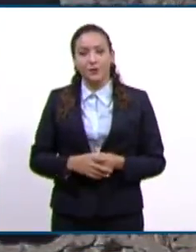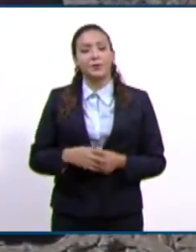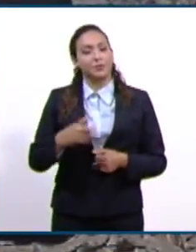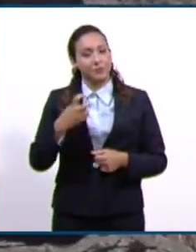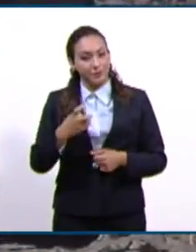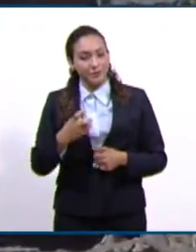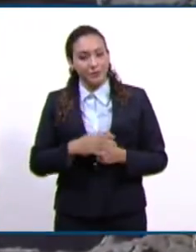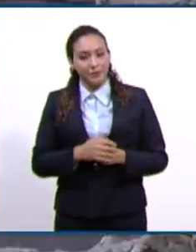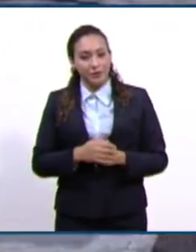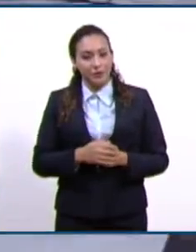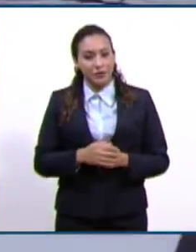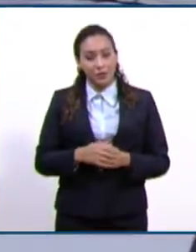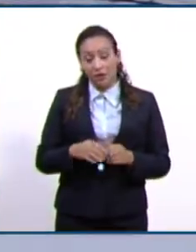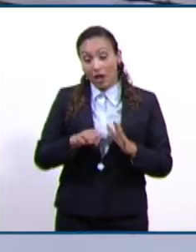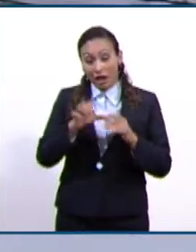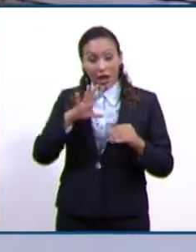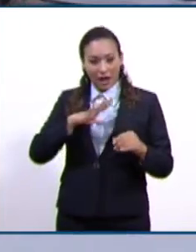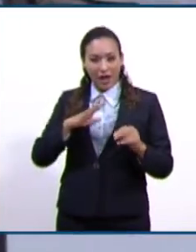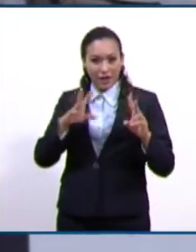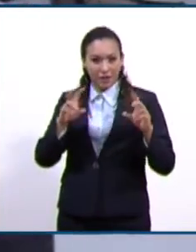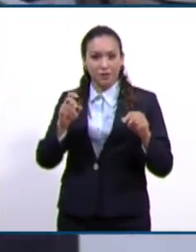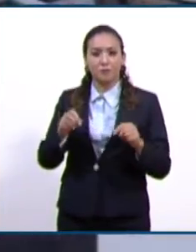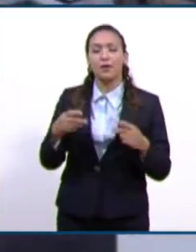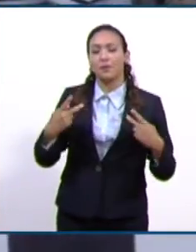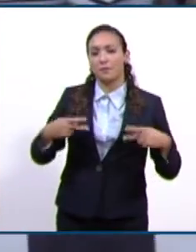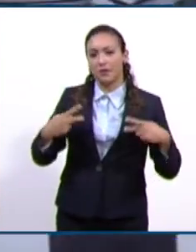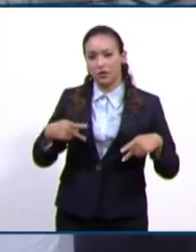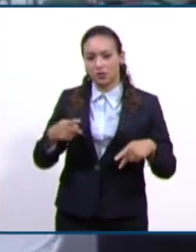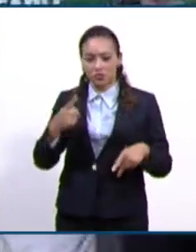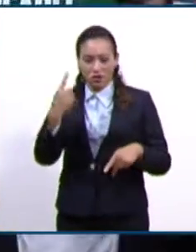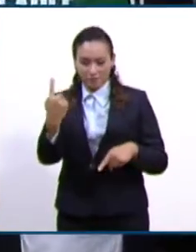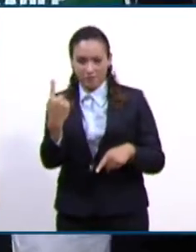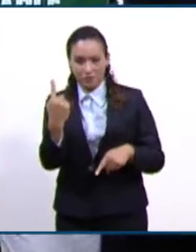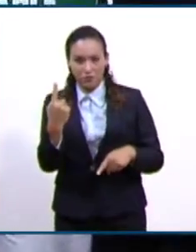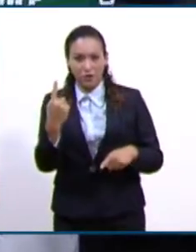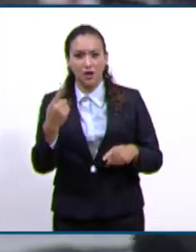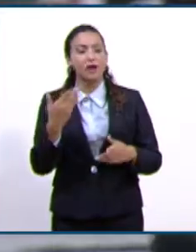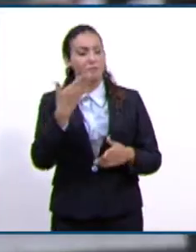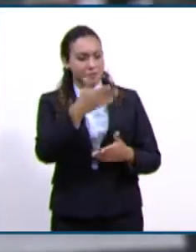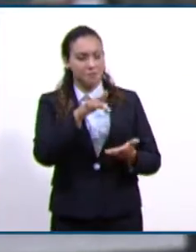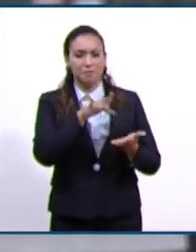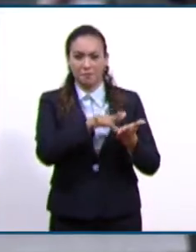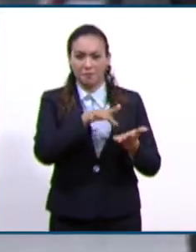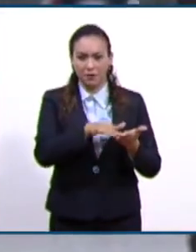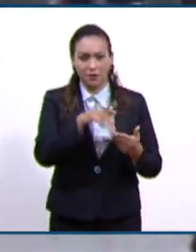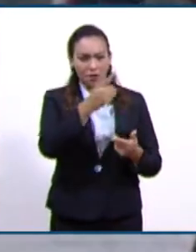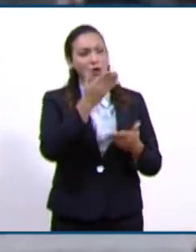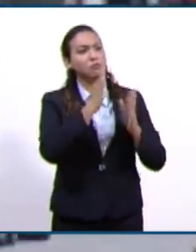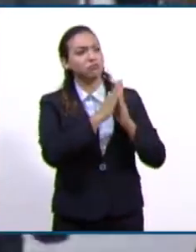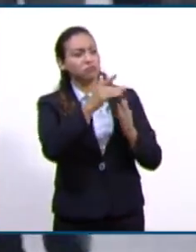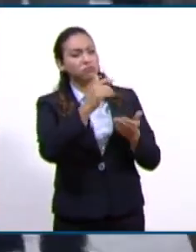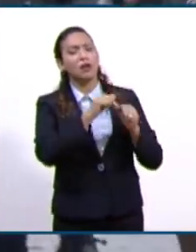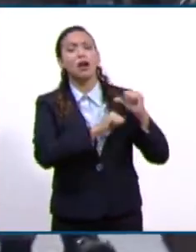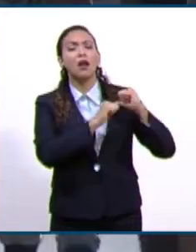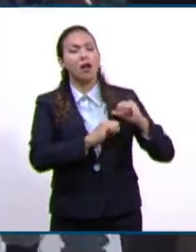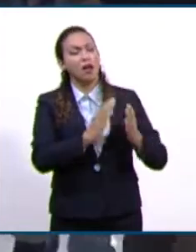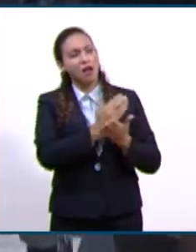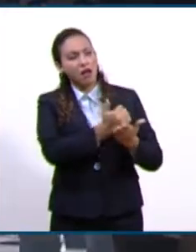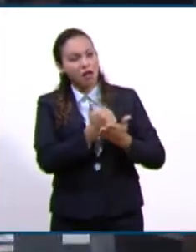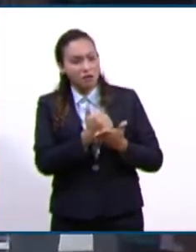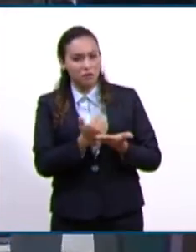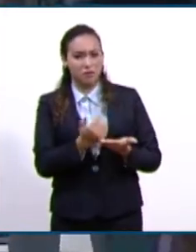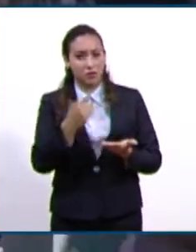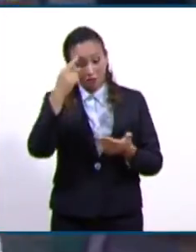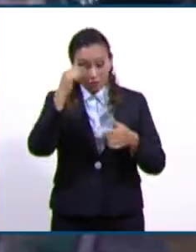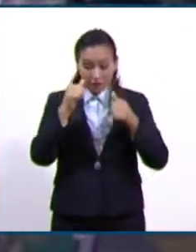relaciona con la detención de un joven por elementos navales, luego de haber solicitado apoyo a las autoridades de seguridad para la atención de